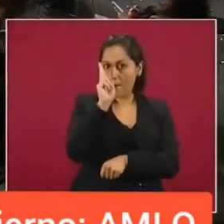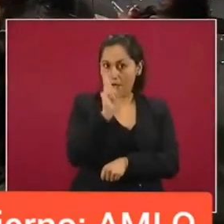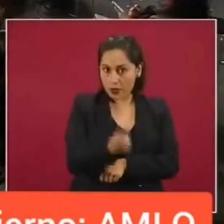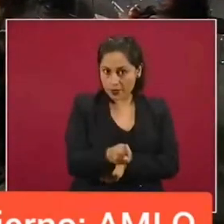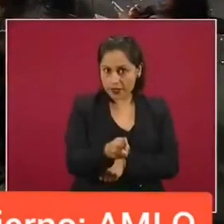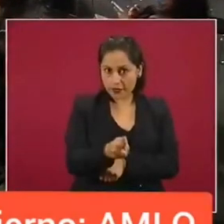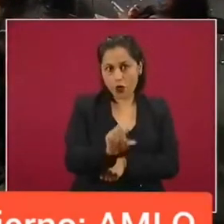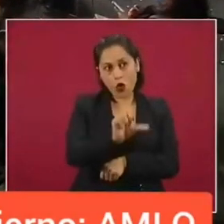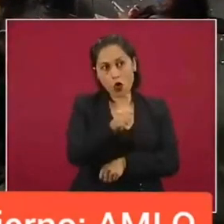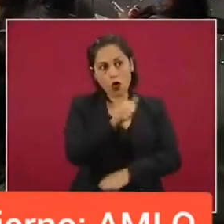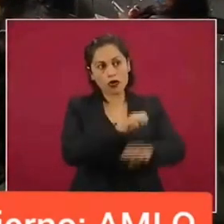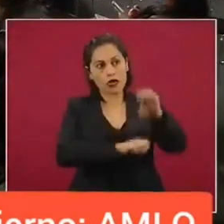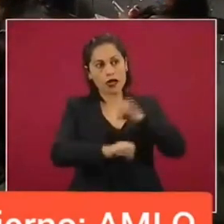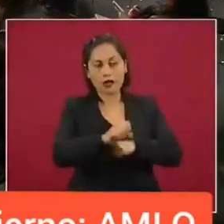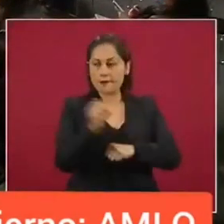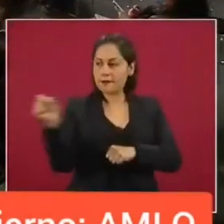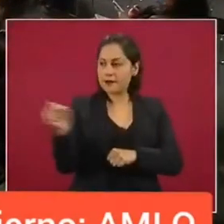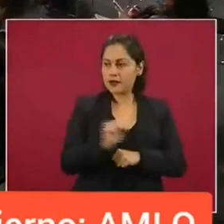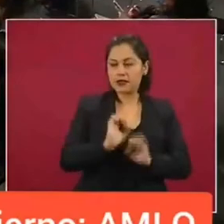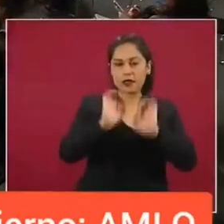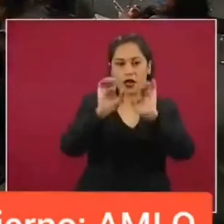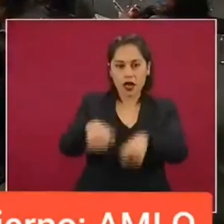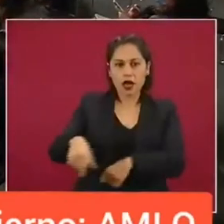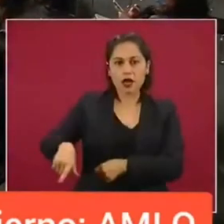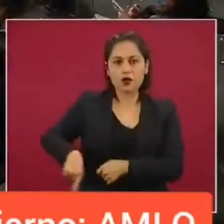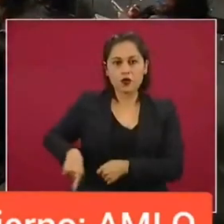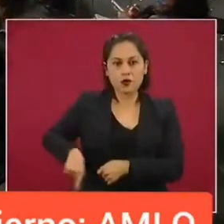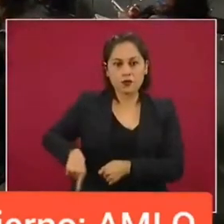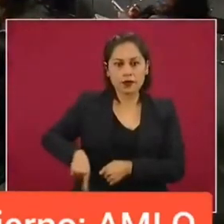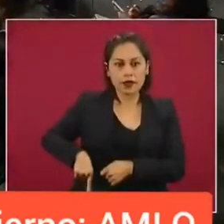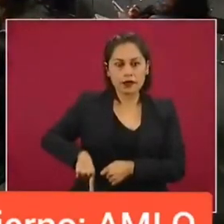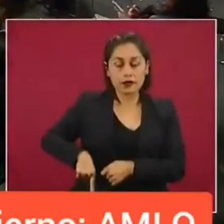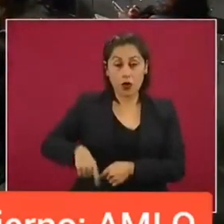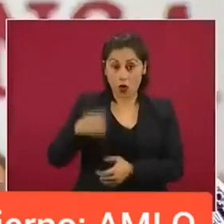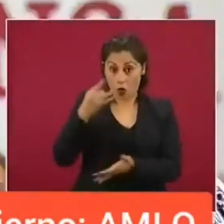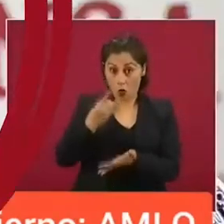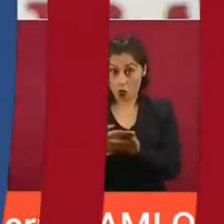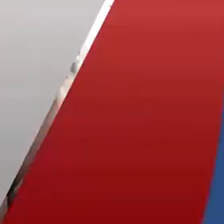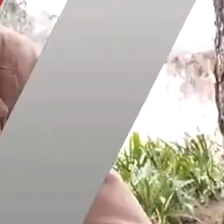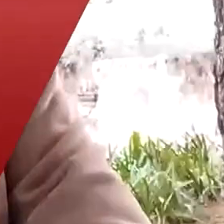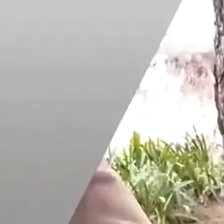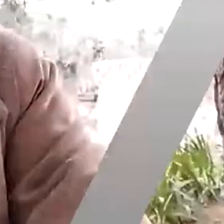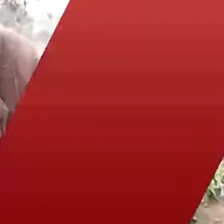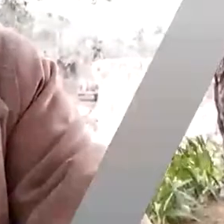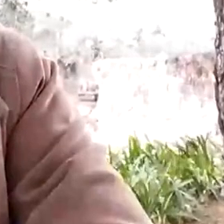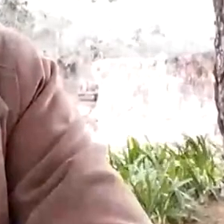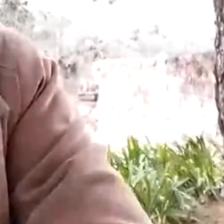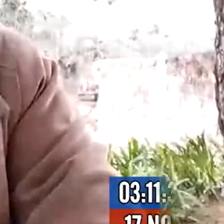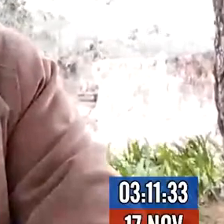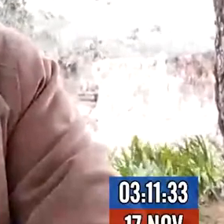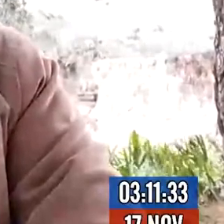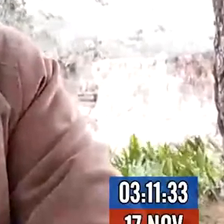en el sector privado, no en el sector público, no. Es para todos.